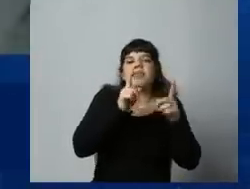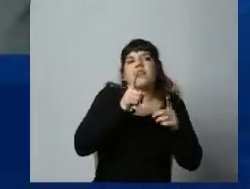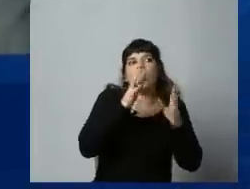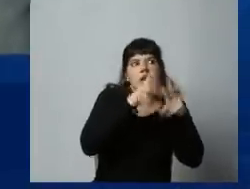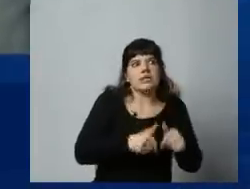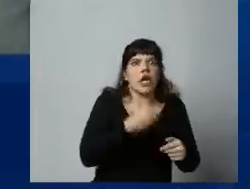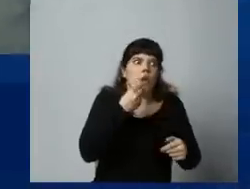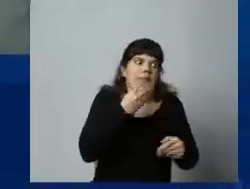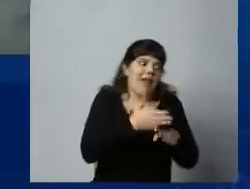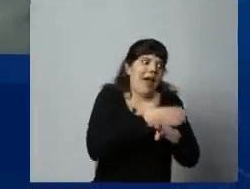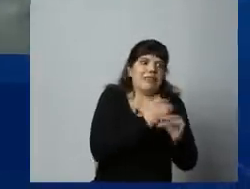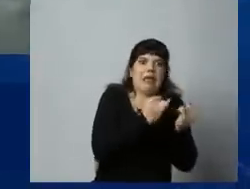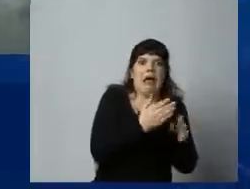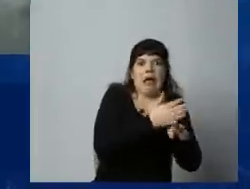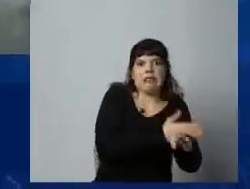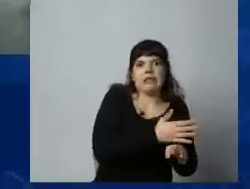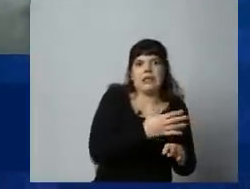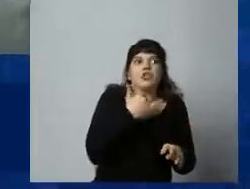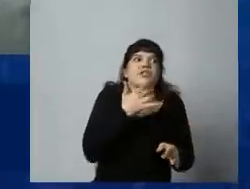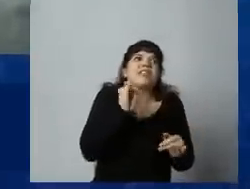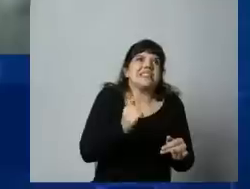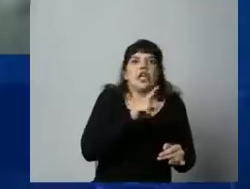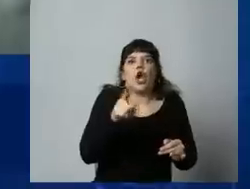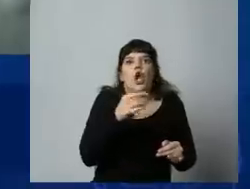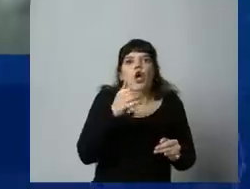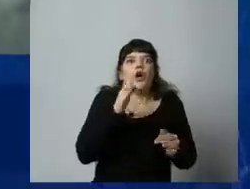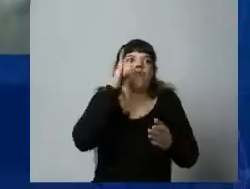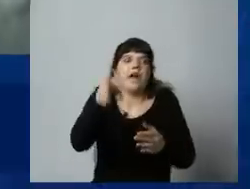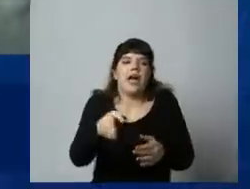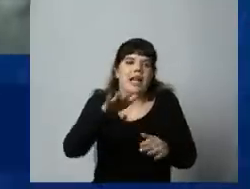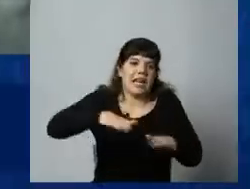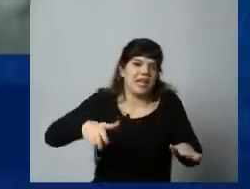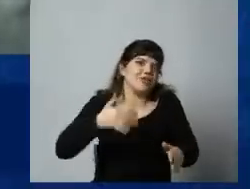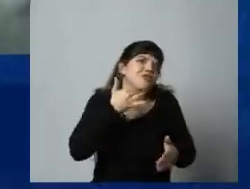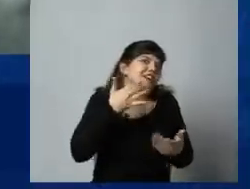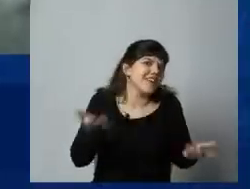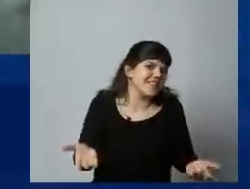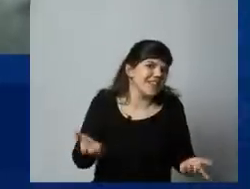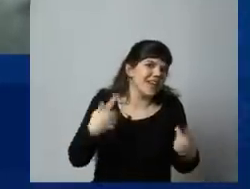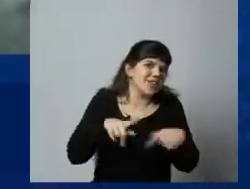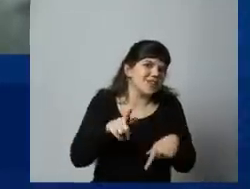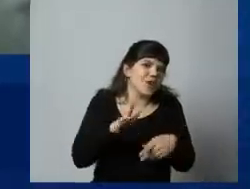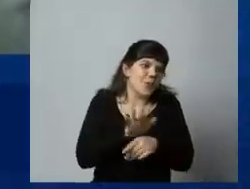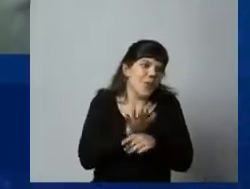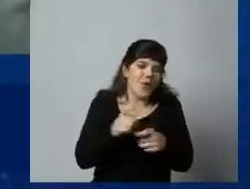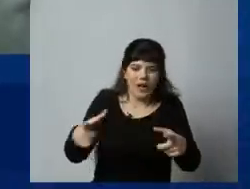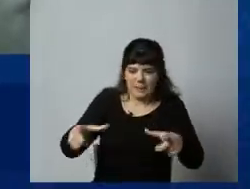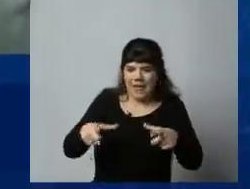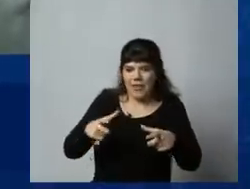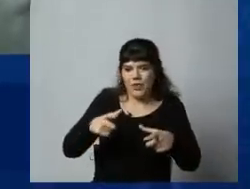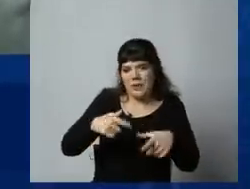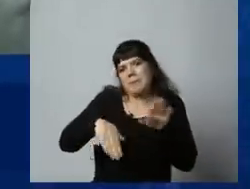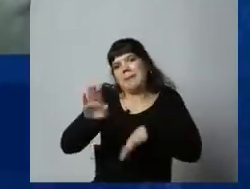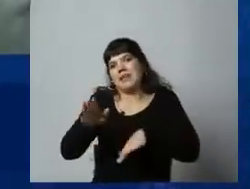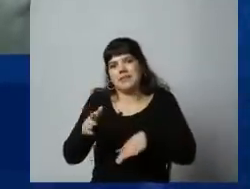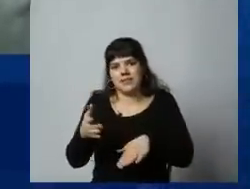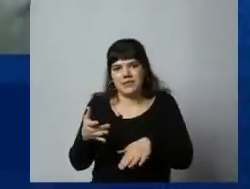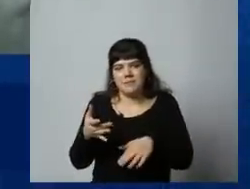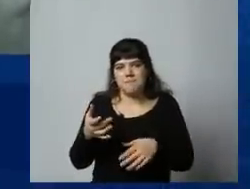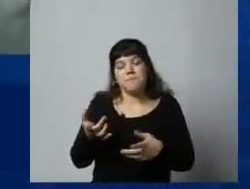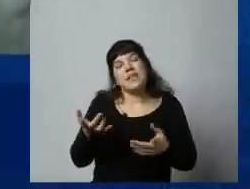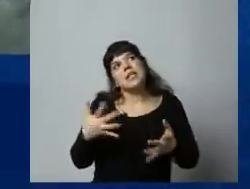Entonces por supuesto sabes que niños va a ir que uno se enfermó no fue su ya te queda como un menú más supesto eh